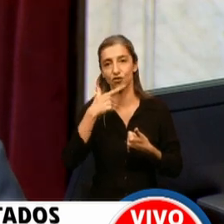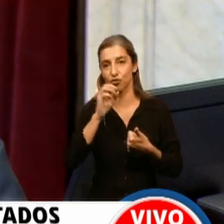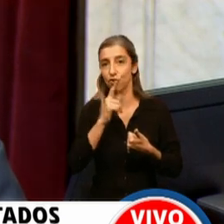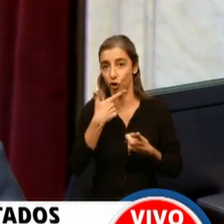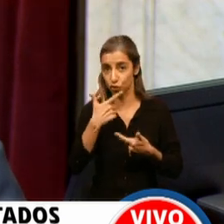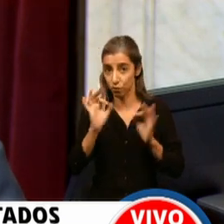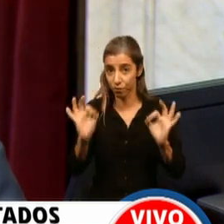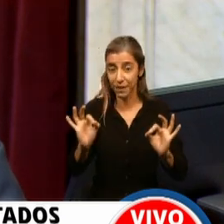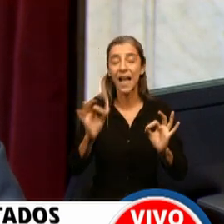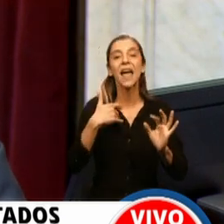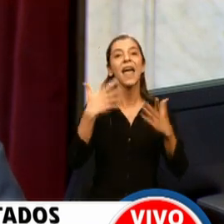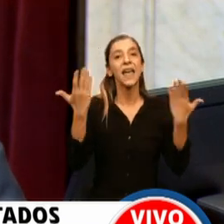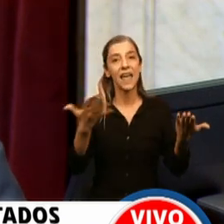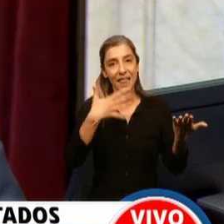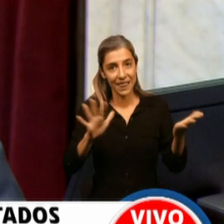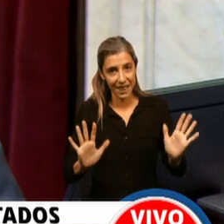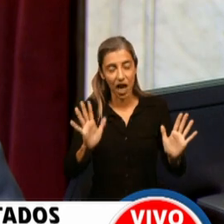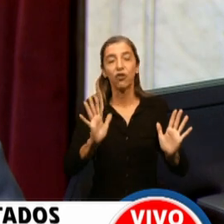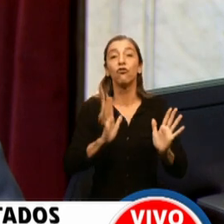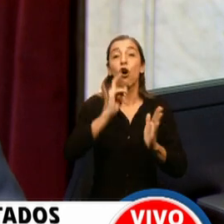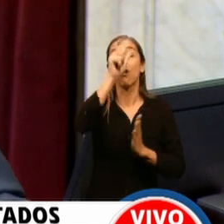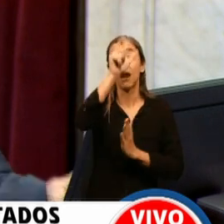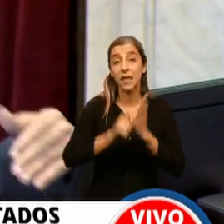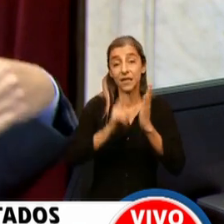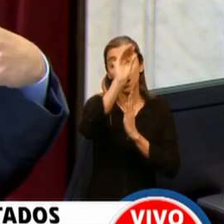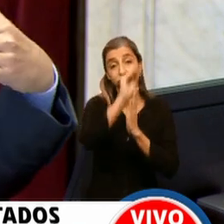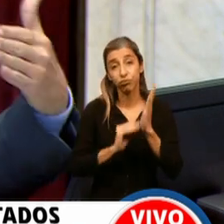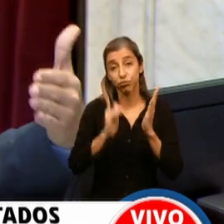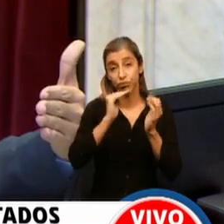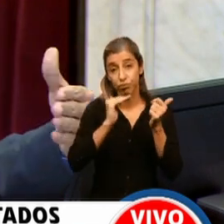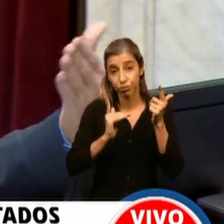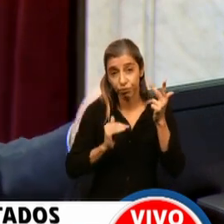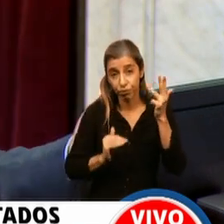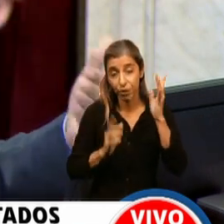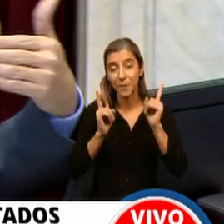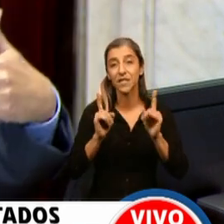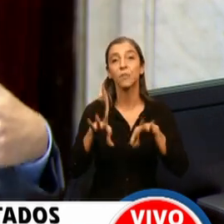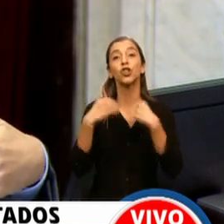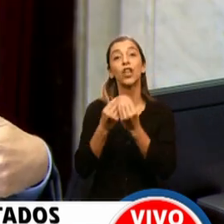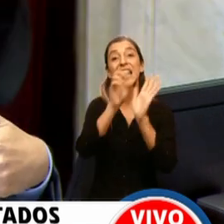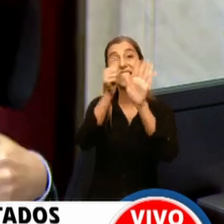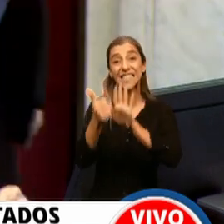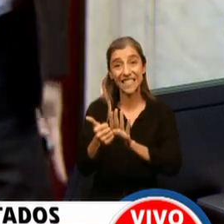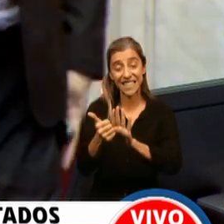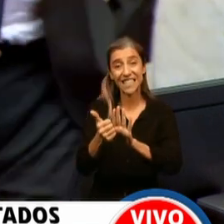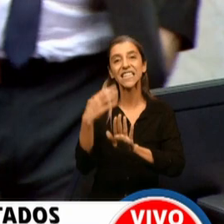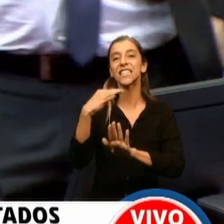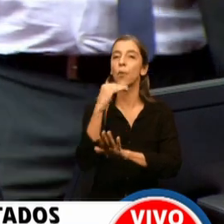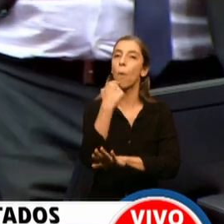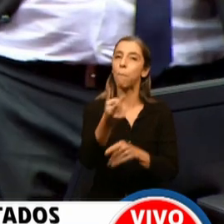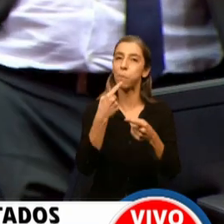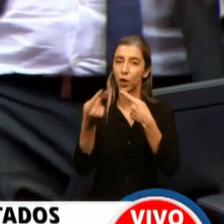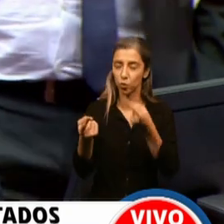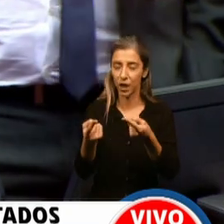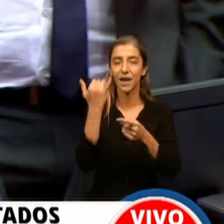entiendo que quienes he mencionado y hay cuatro hay seis a los que le tengo que preguntar quiénes se